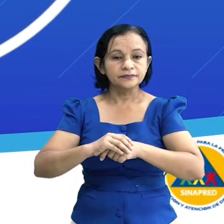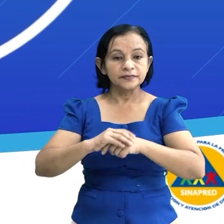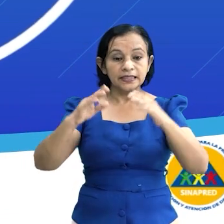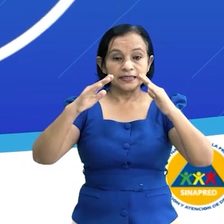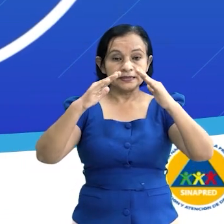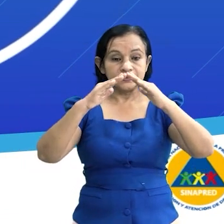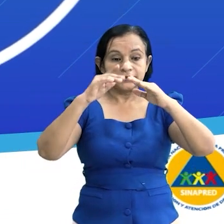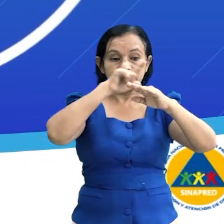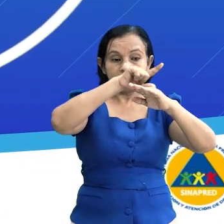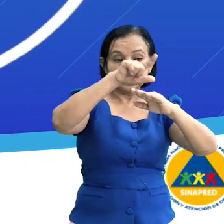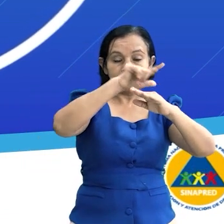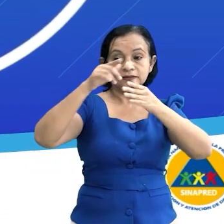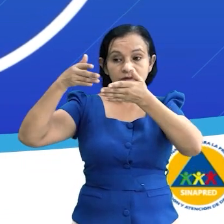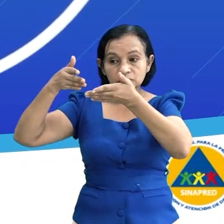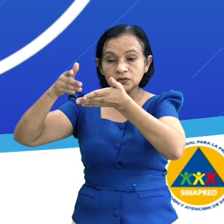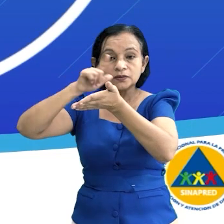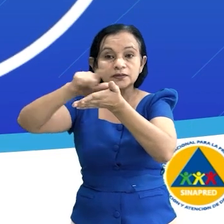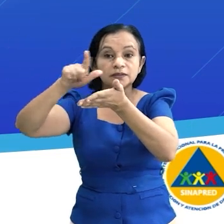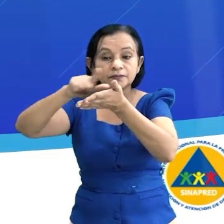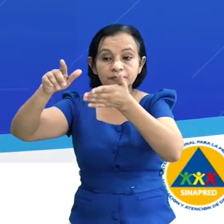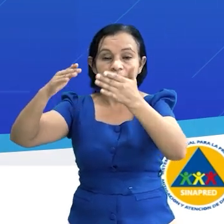Limpiemos techos, canales y desagües de la vivienda.